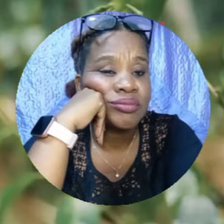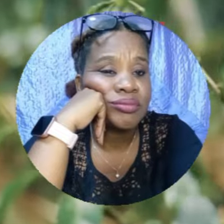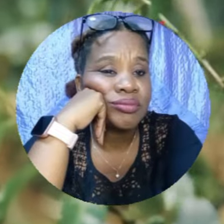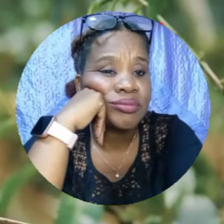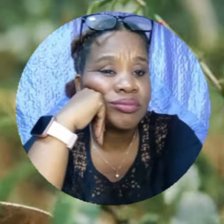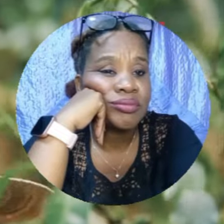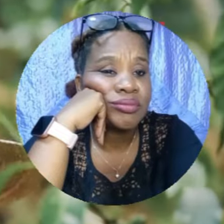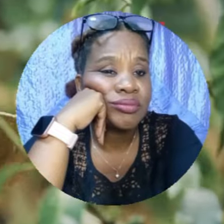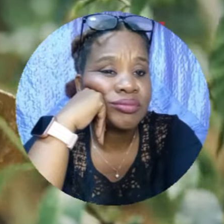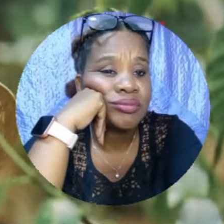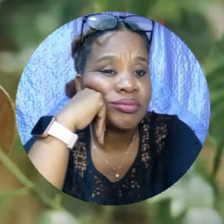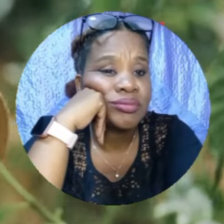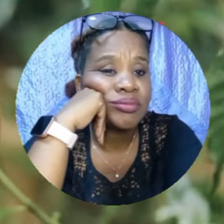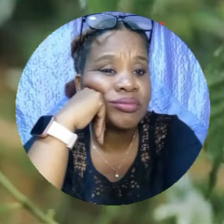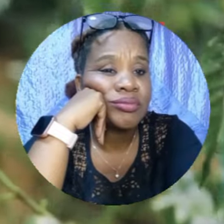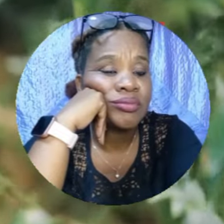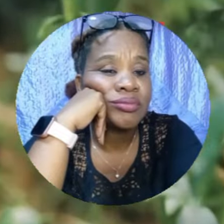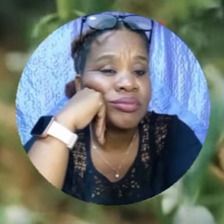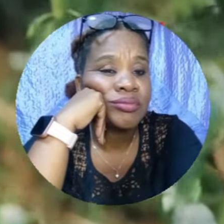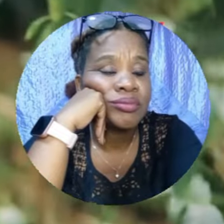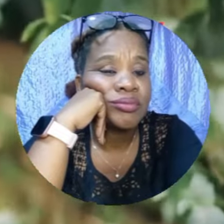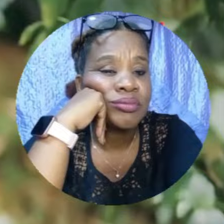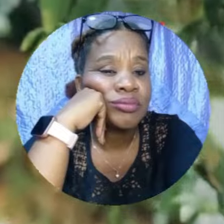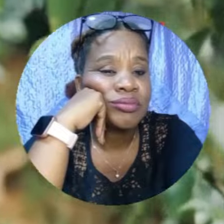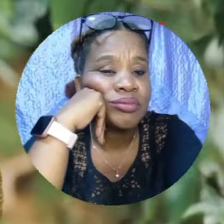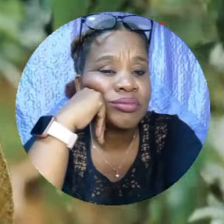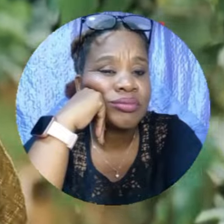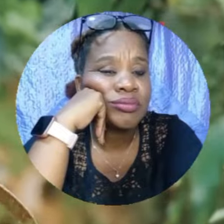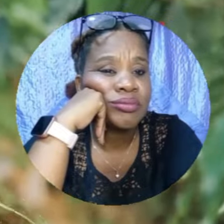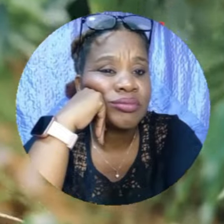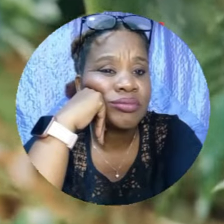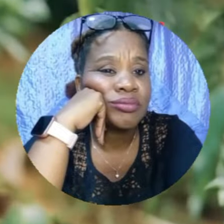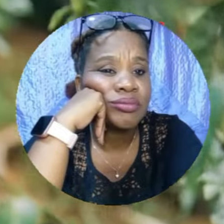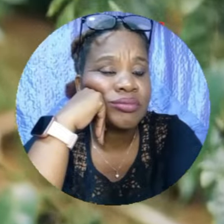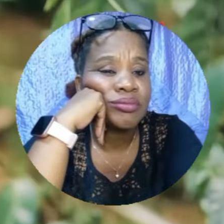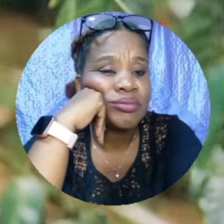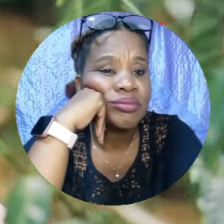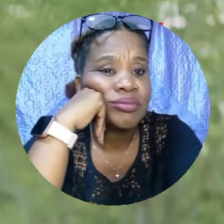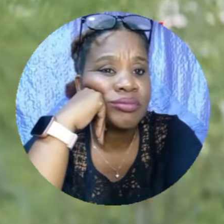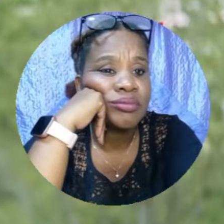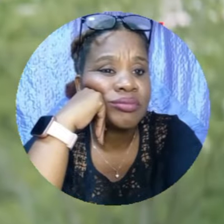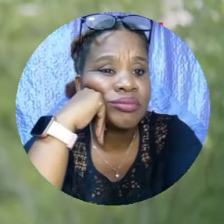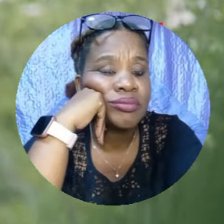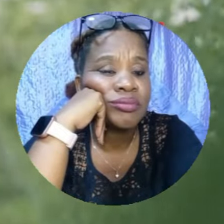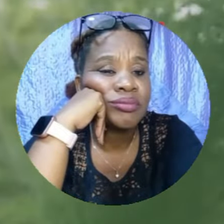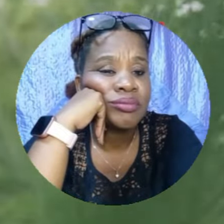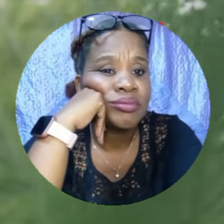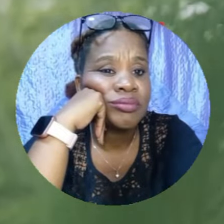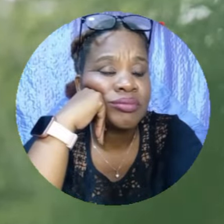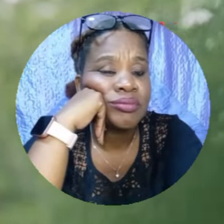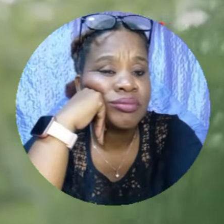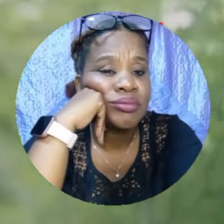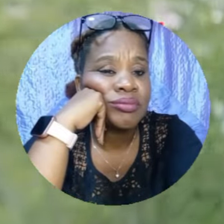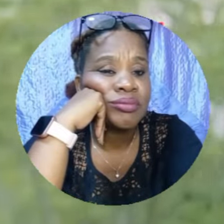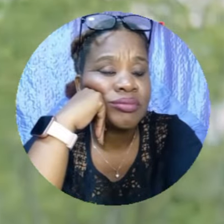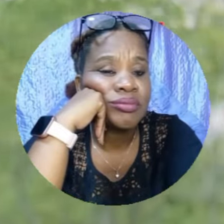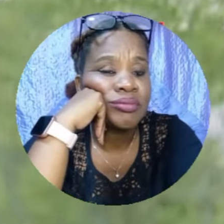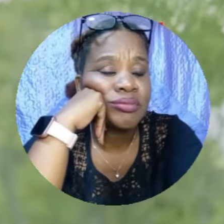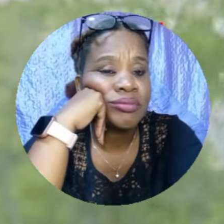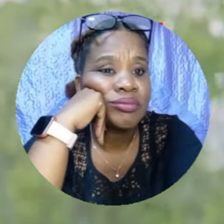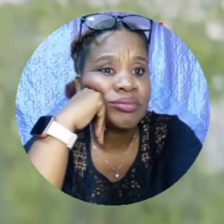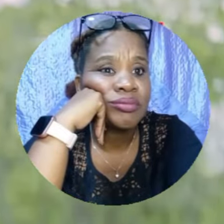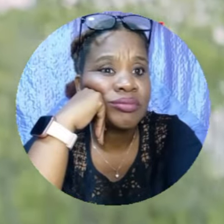alto rendimiento que ya pertenece al grupo de los catimores, que son variedades con características para que tienen